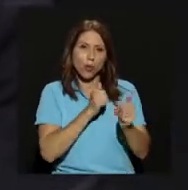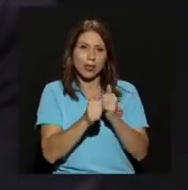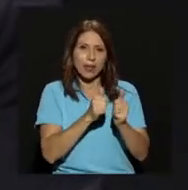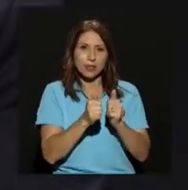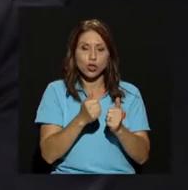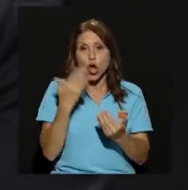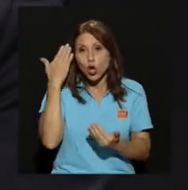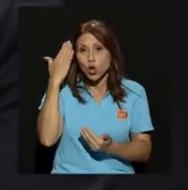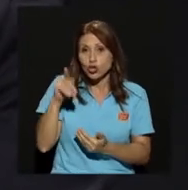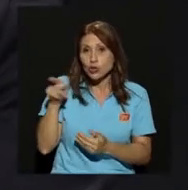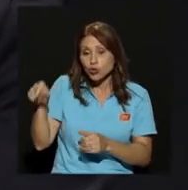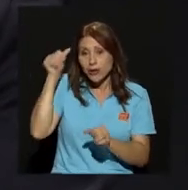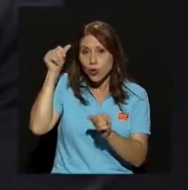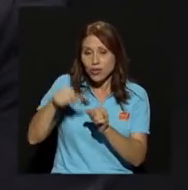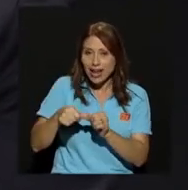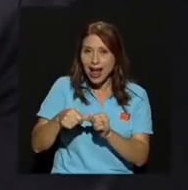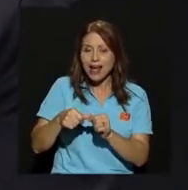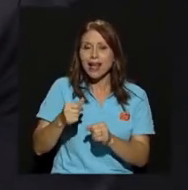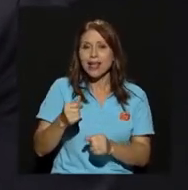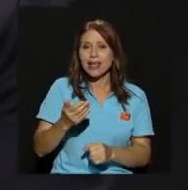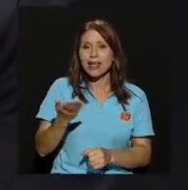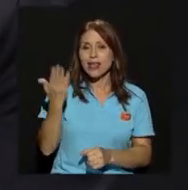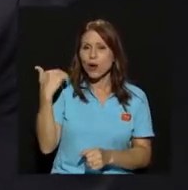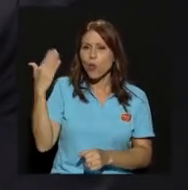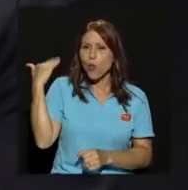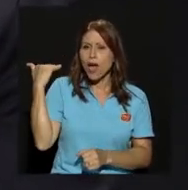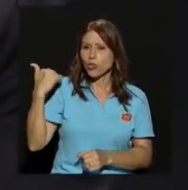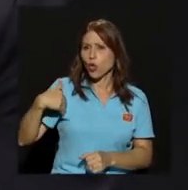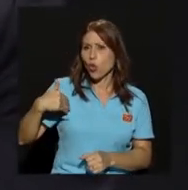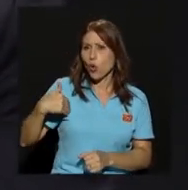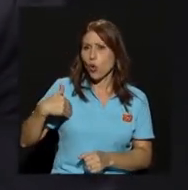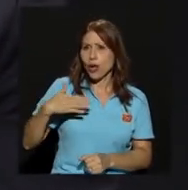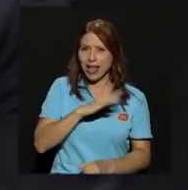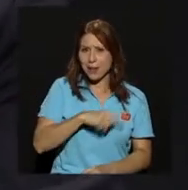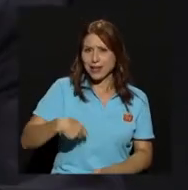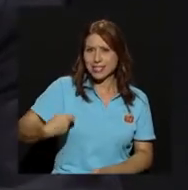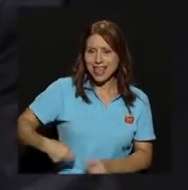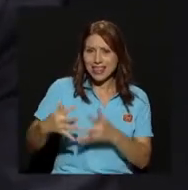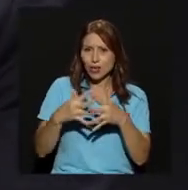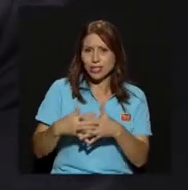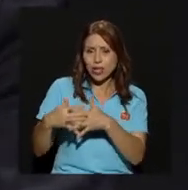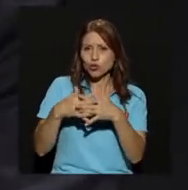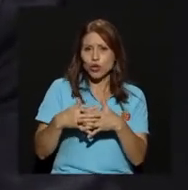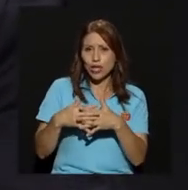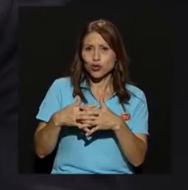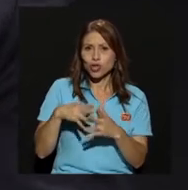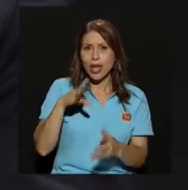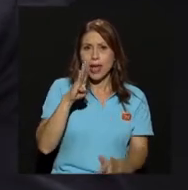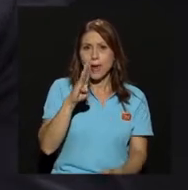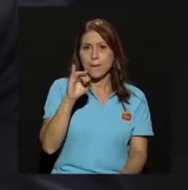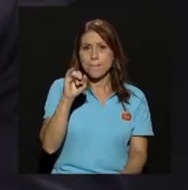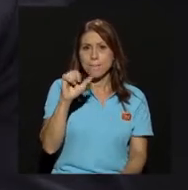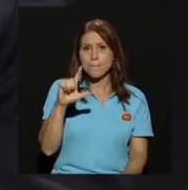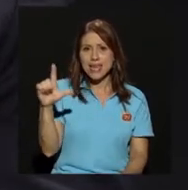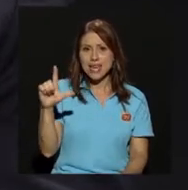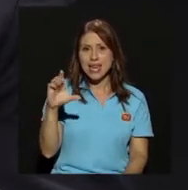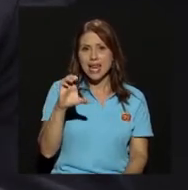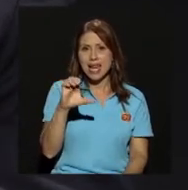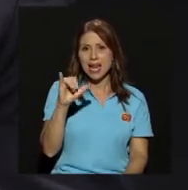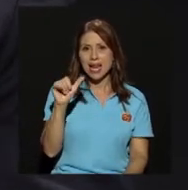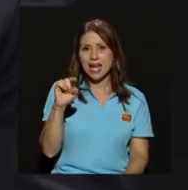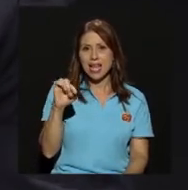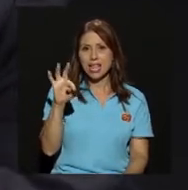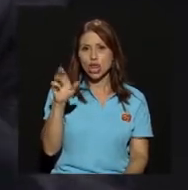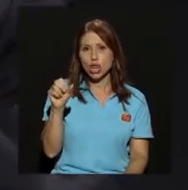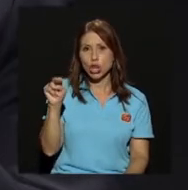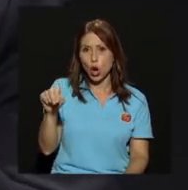recordará que cuando don cuando el presidente de los estados unidos bill clinton viene viene a costa rica